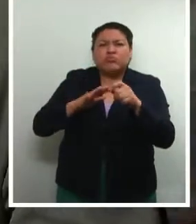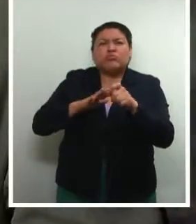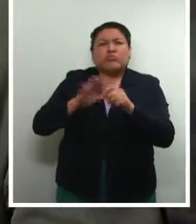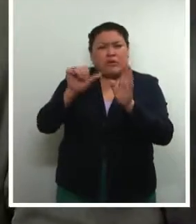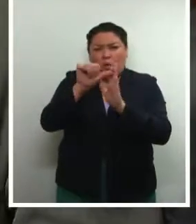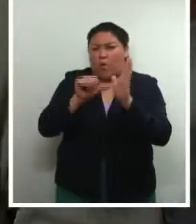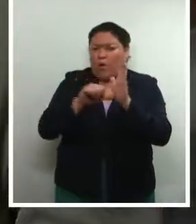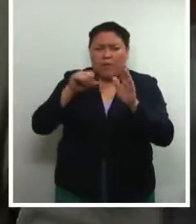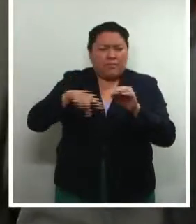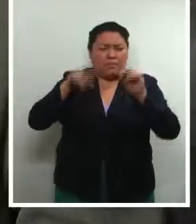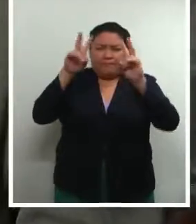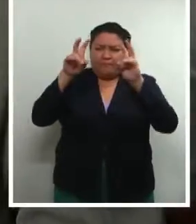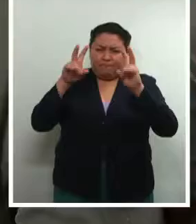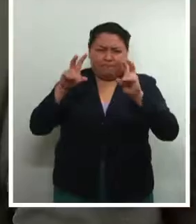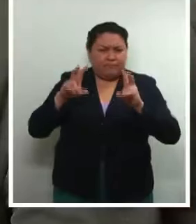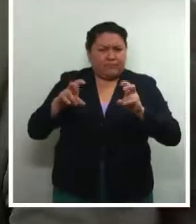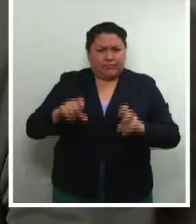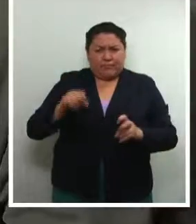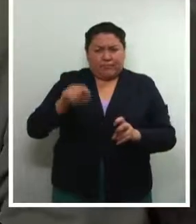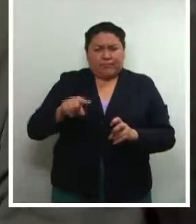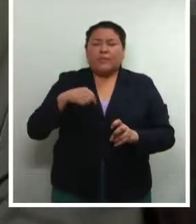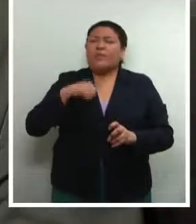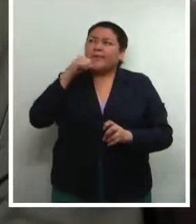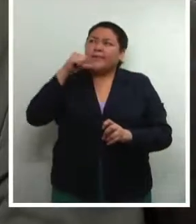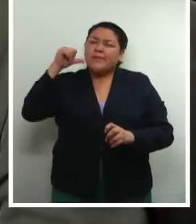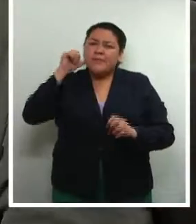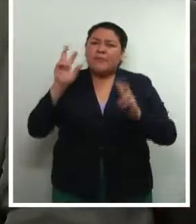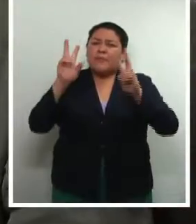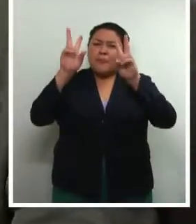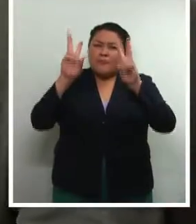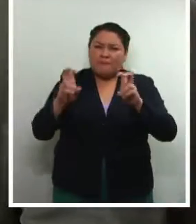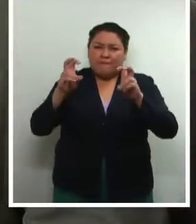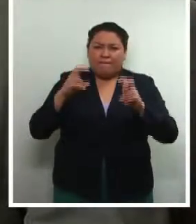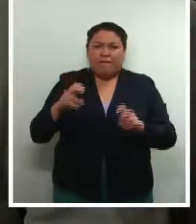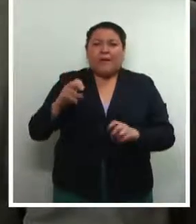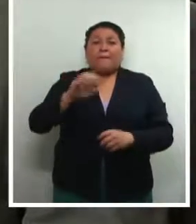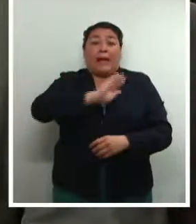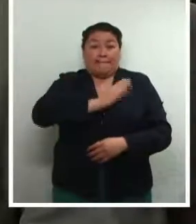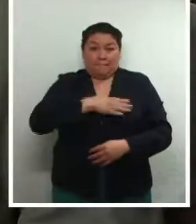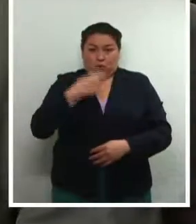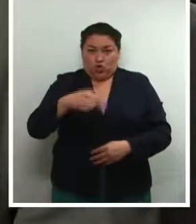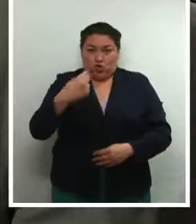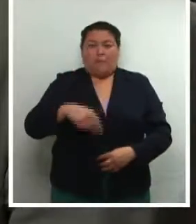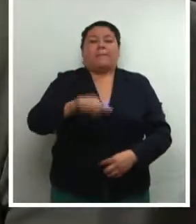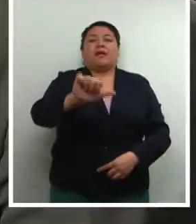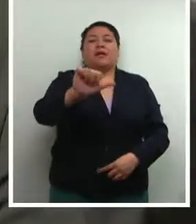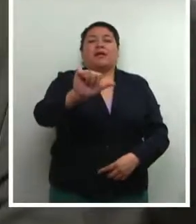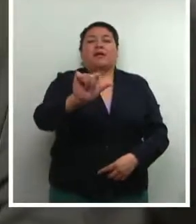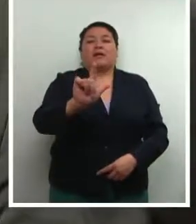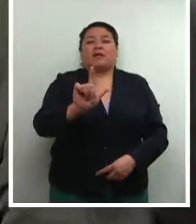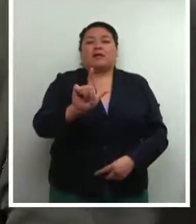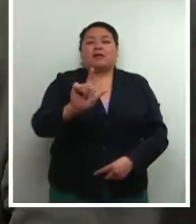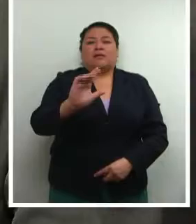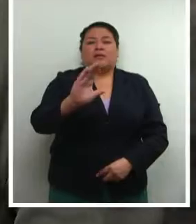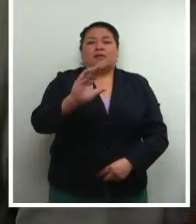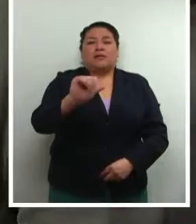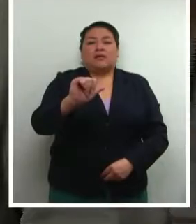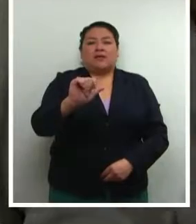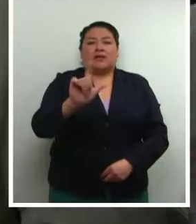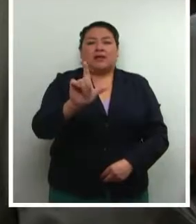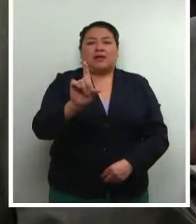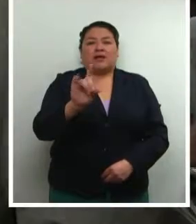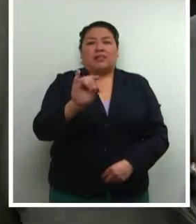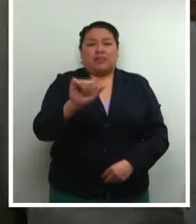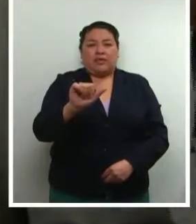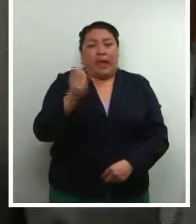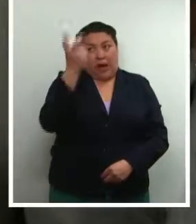articulado referente a las alcaldías y en donde se señala específicamente la forma